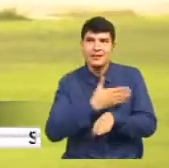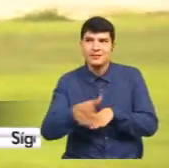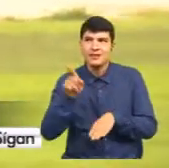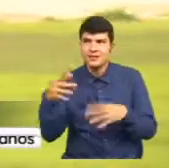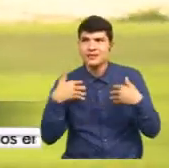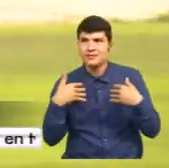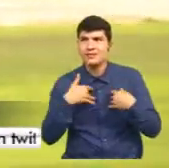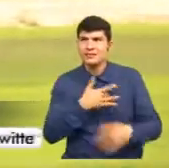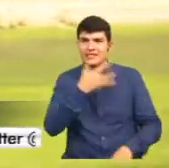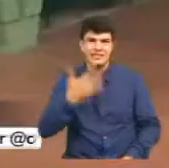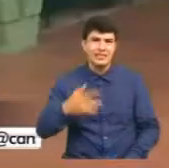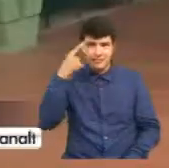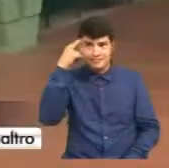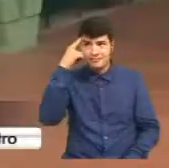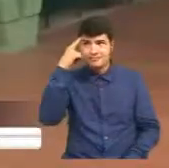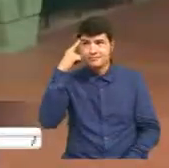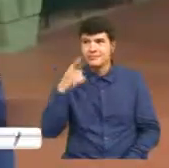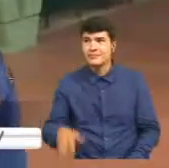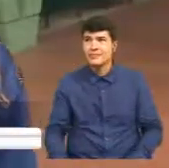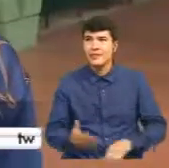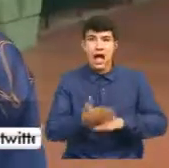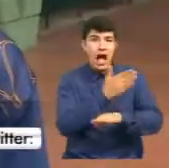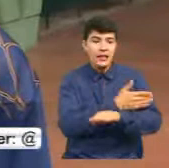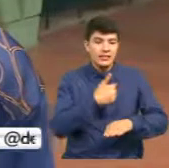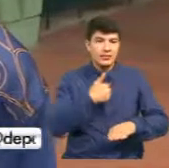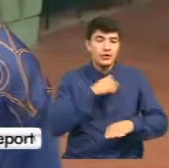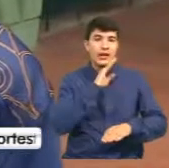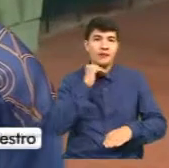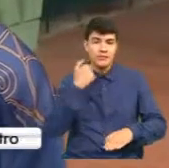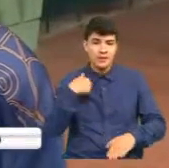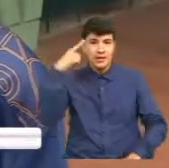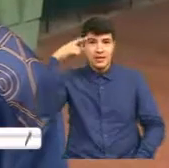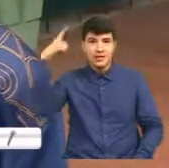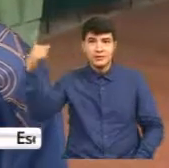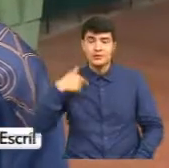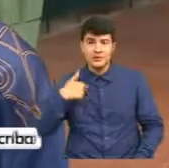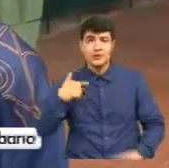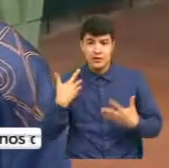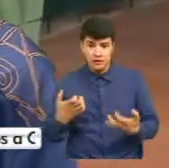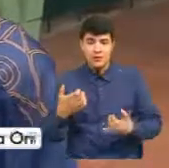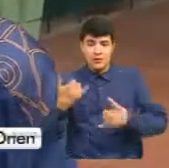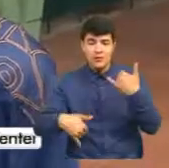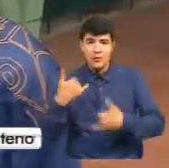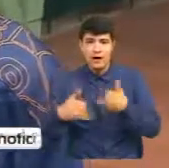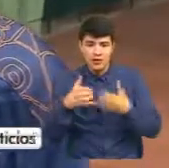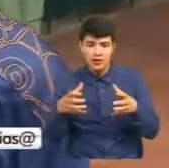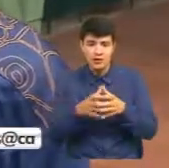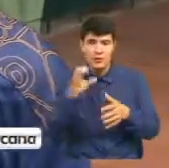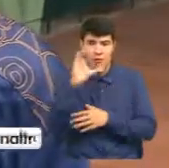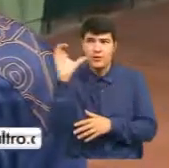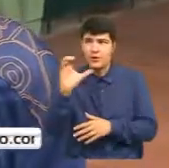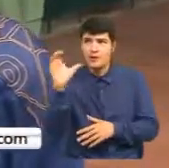sufrido un infarto cerebral antes de ello ser enfermo mi señora hace el jugador de la serie de la selección colombia así